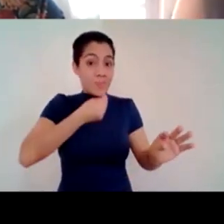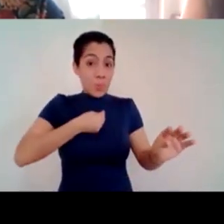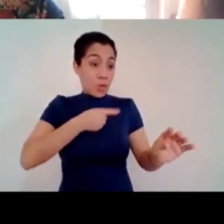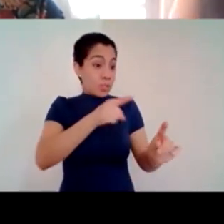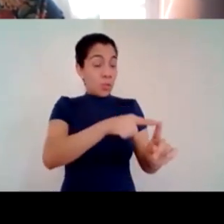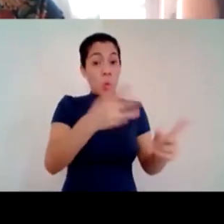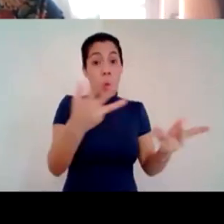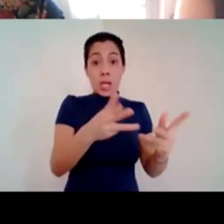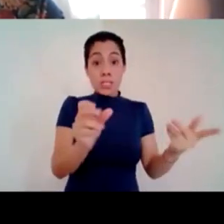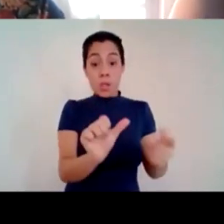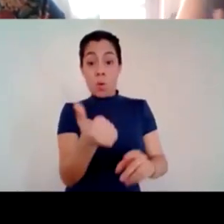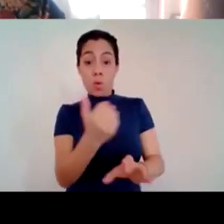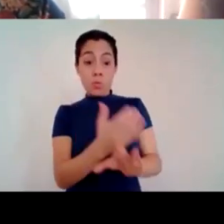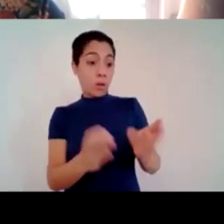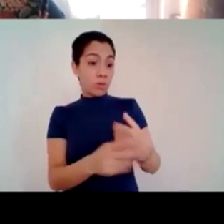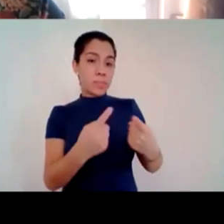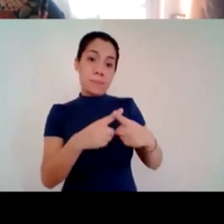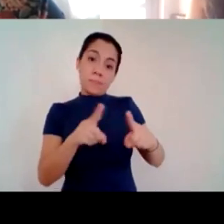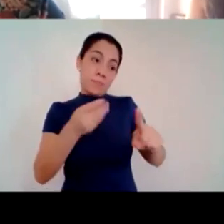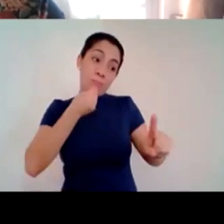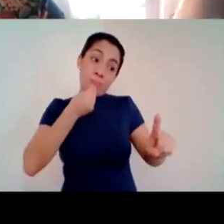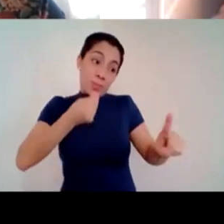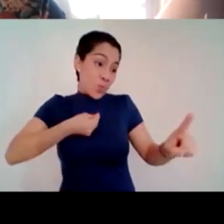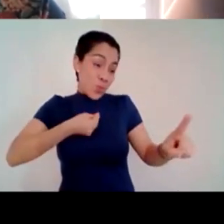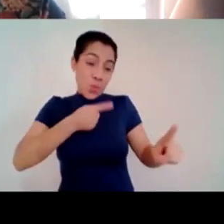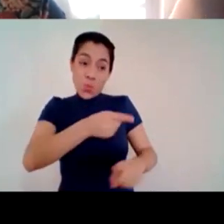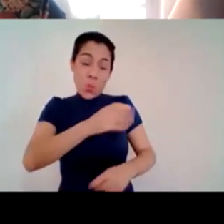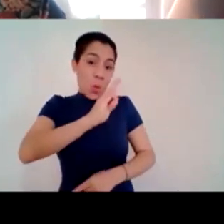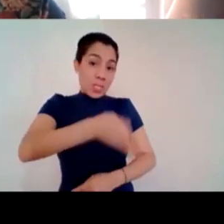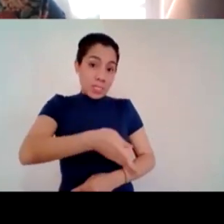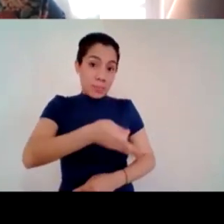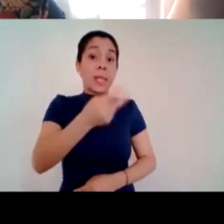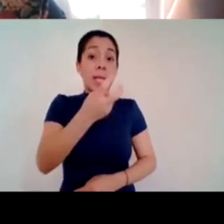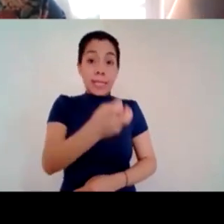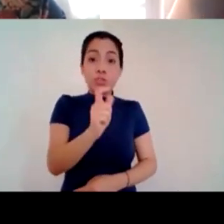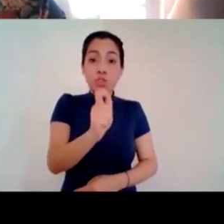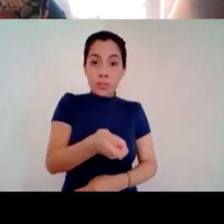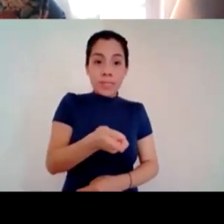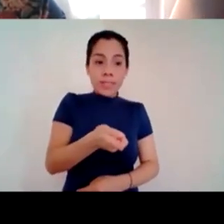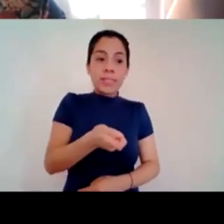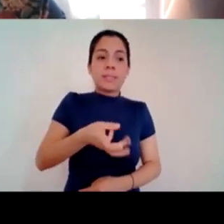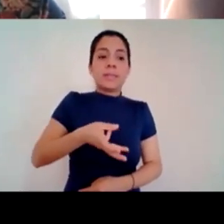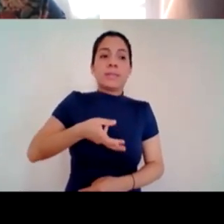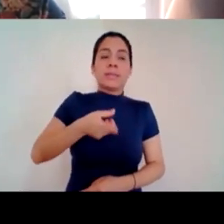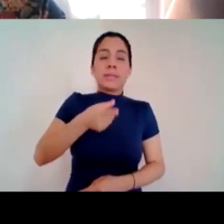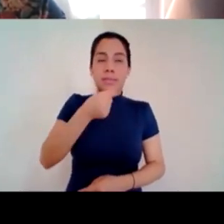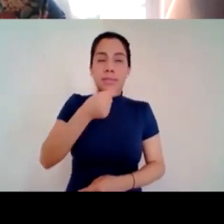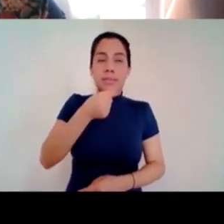límites sanos de la otra persona o en fin creo que creo que se puede se puede hacer así